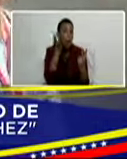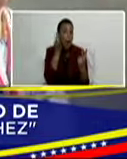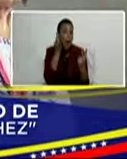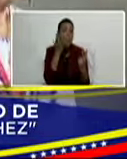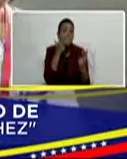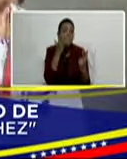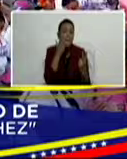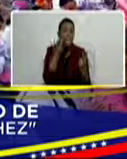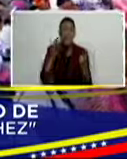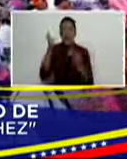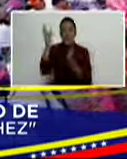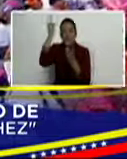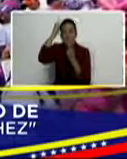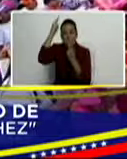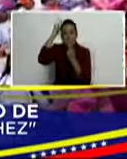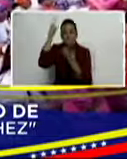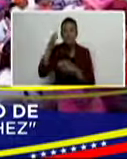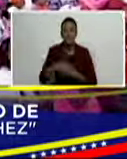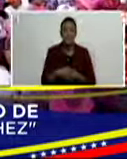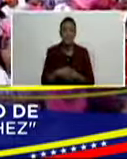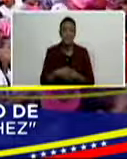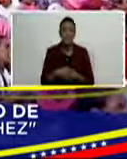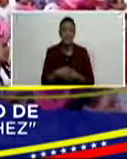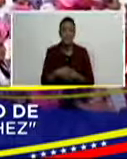¡Madre India!